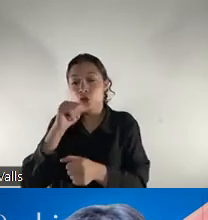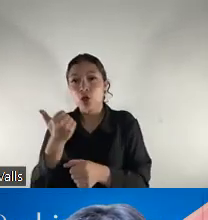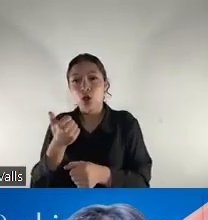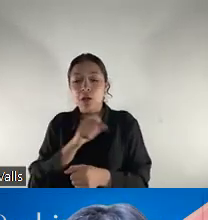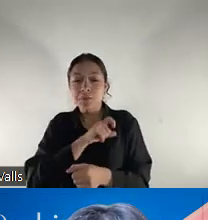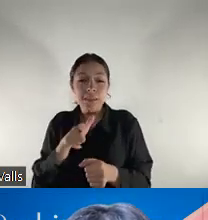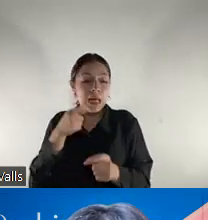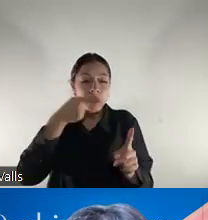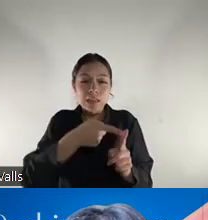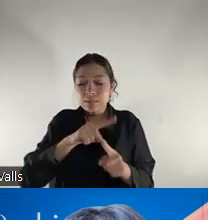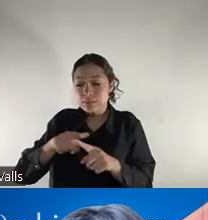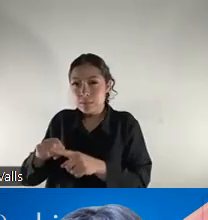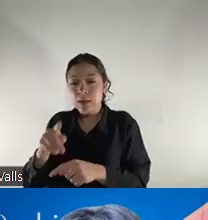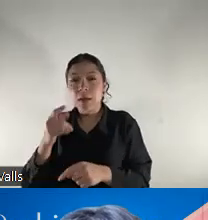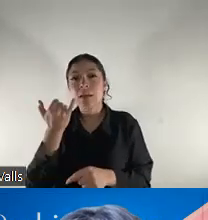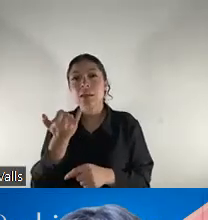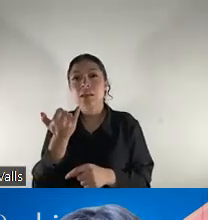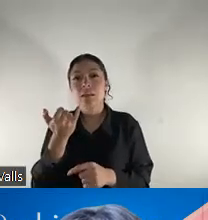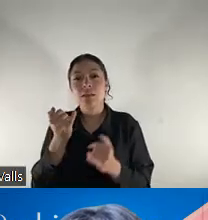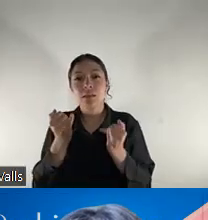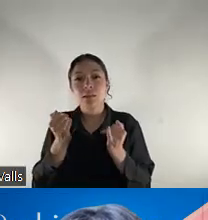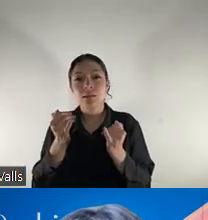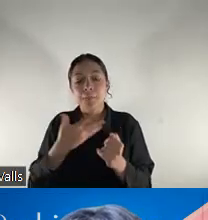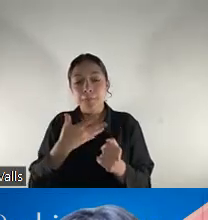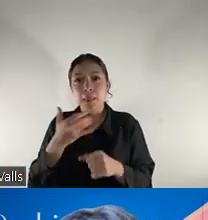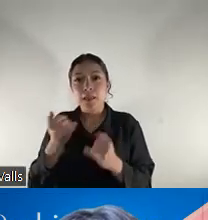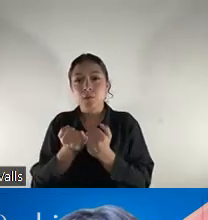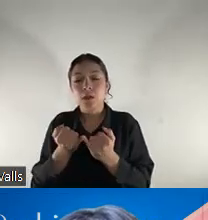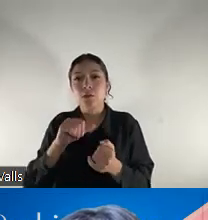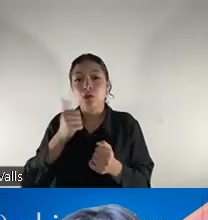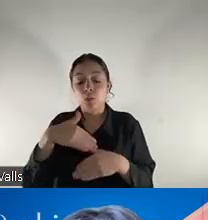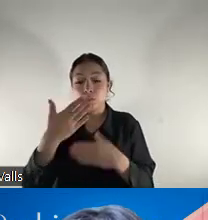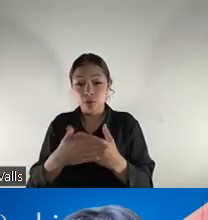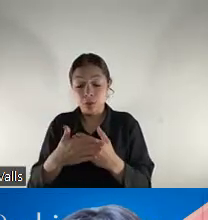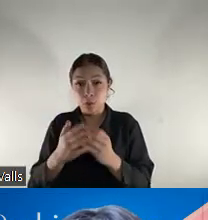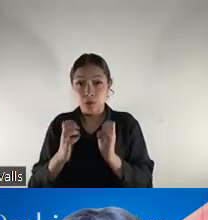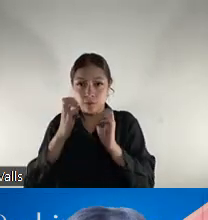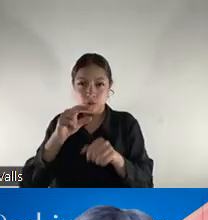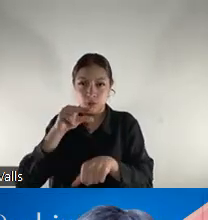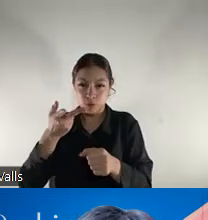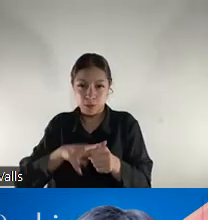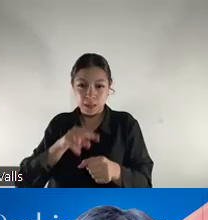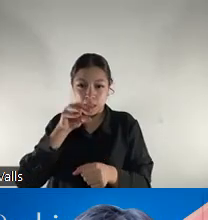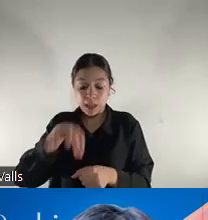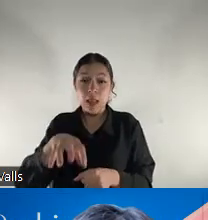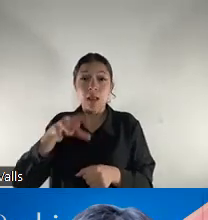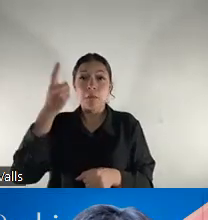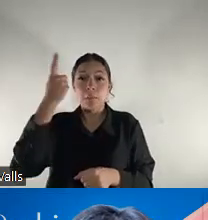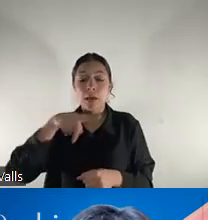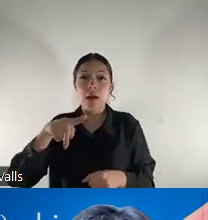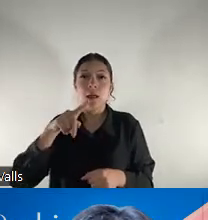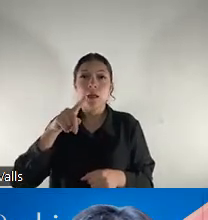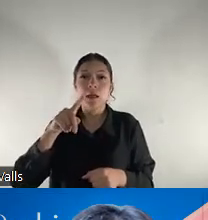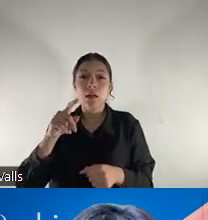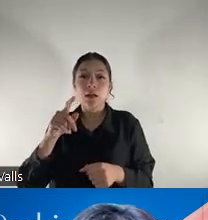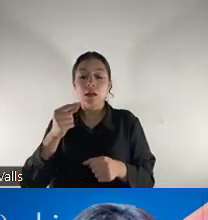viceversa. Contamos también ahora en la apertura de la próxima clínica, vamos a contar con pediatría, que va a ser también parte de los procesos